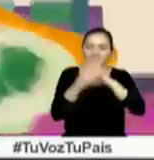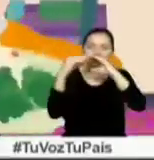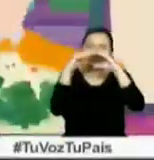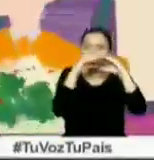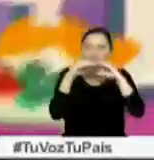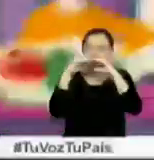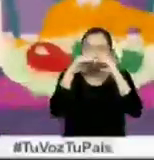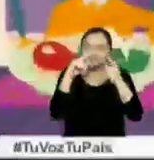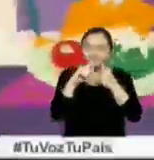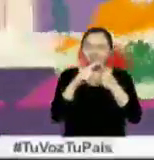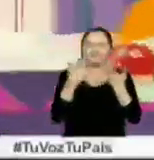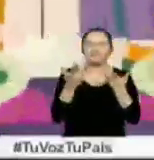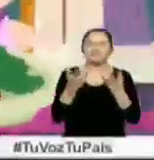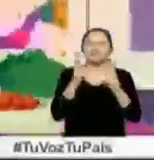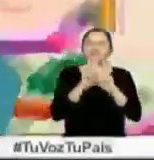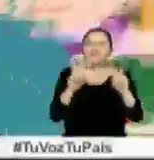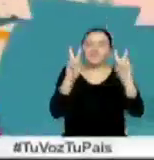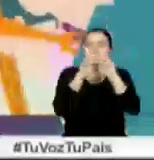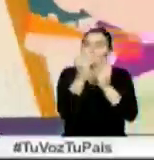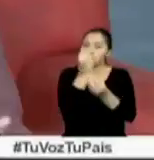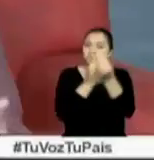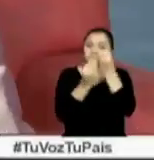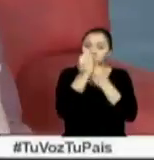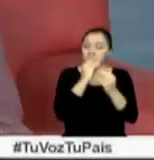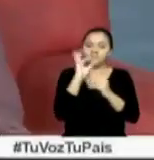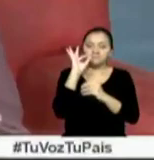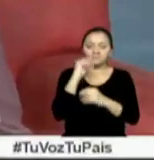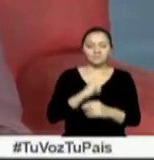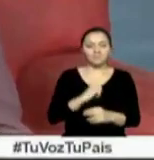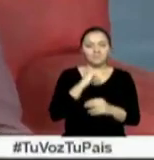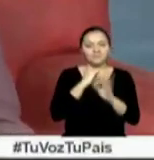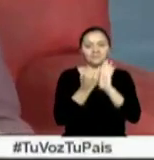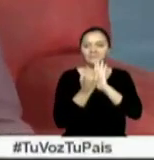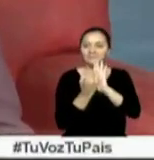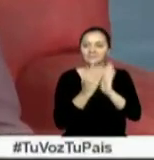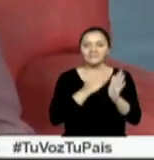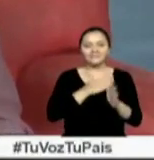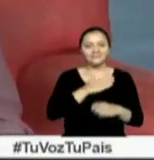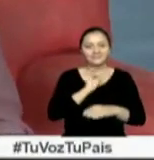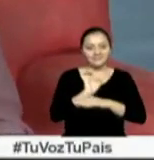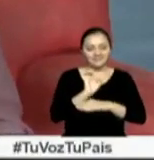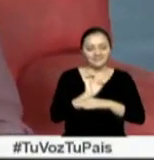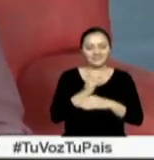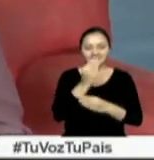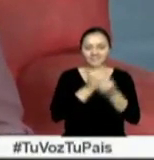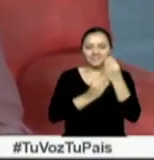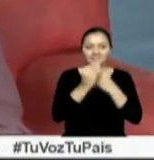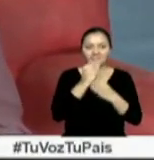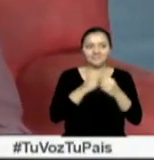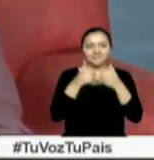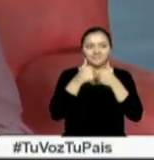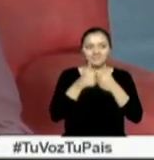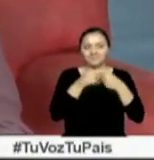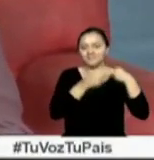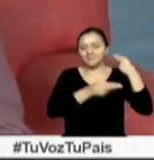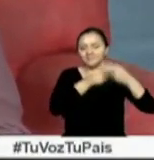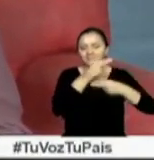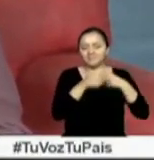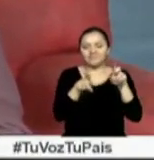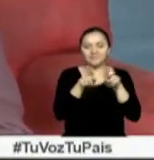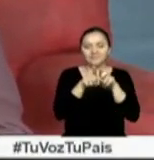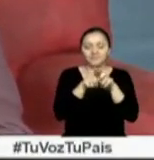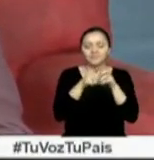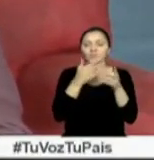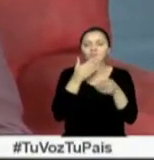alimentos las personas se sienten orgullosas de su país de nuestra identidad alimentaria de un legado tan